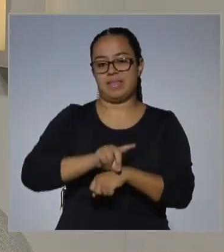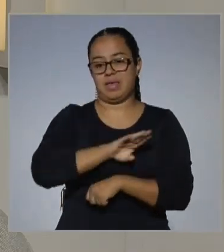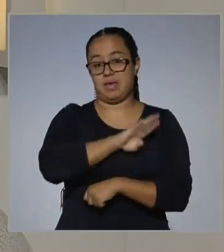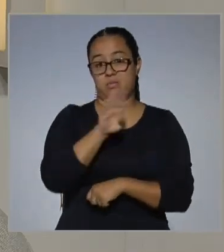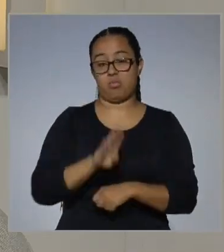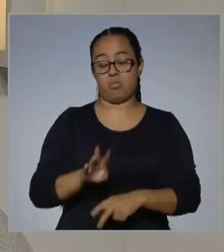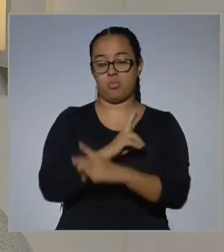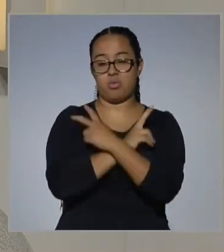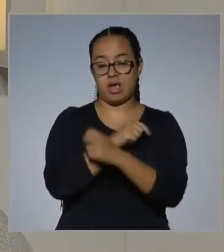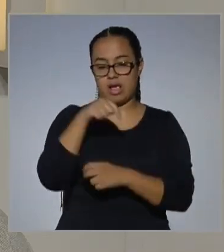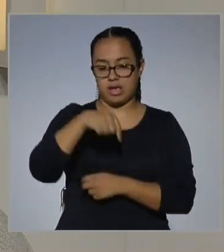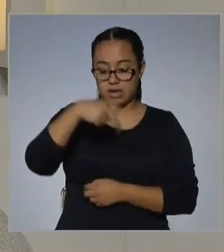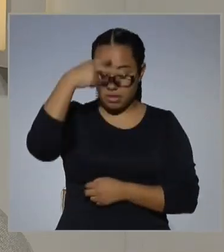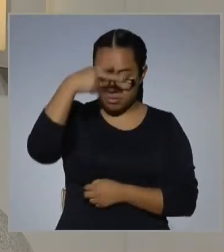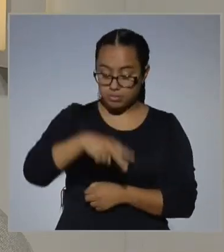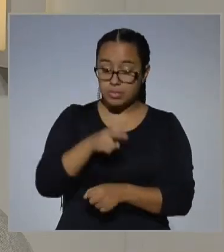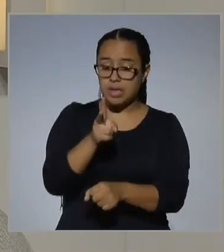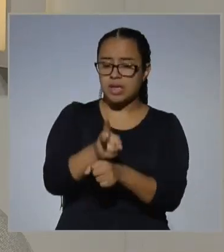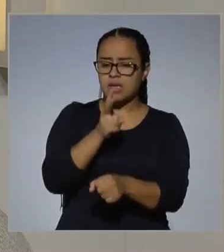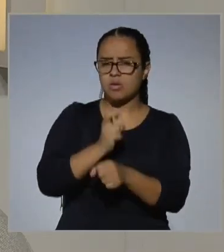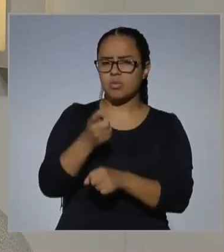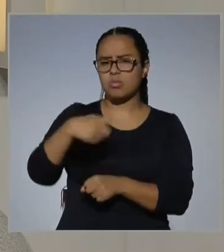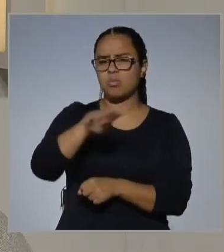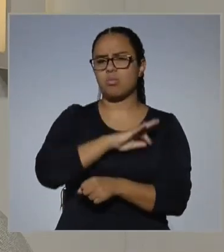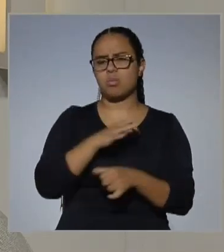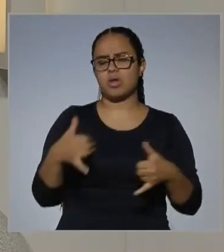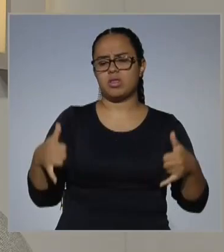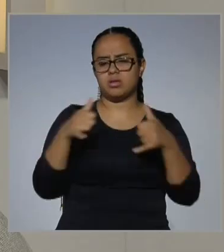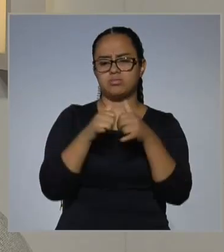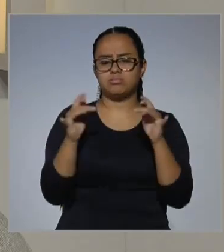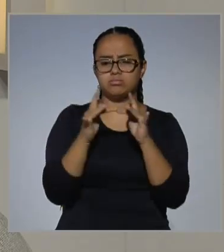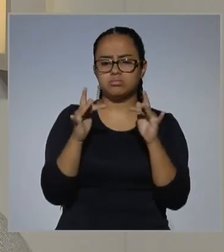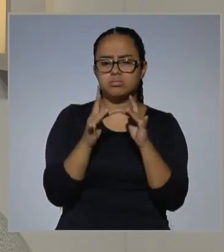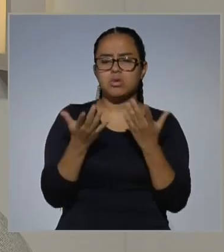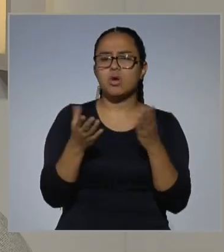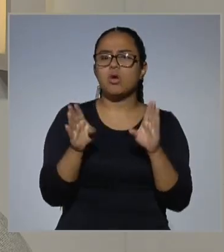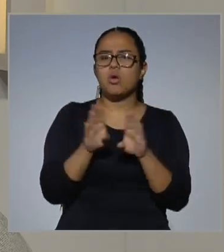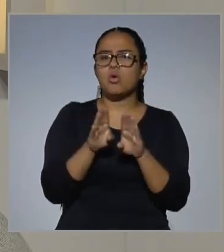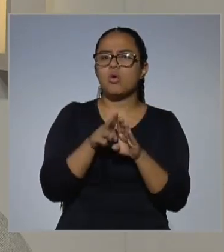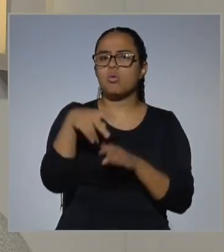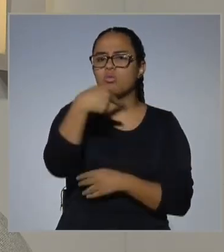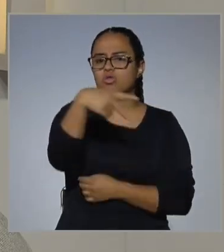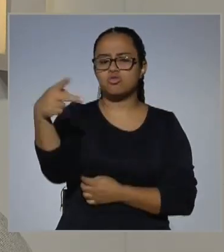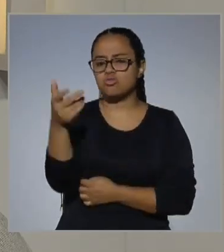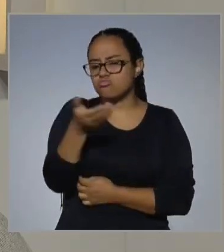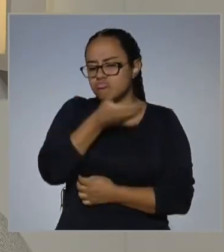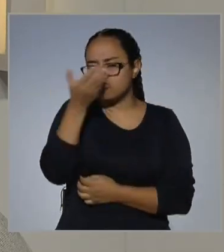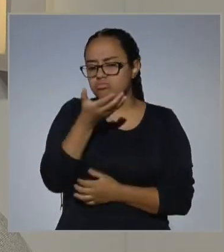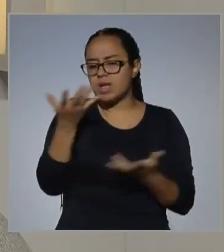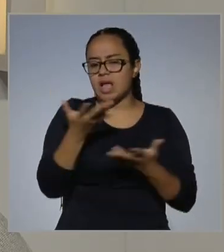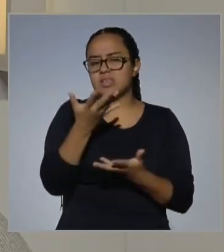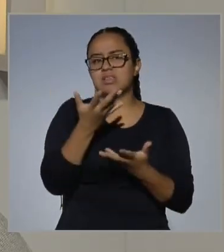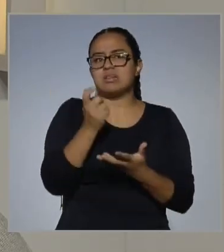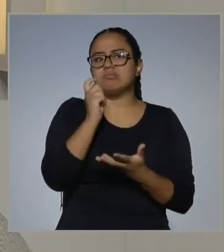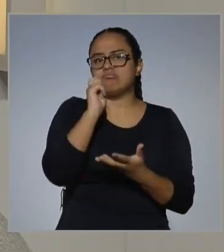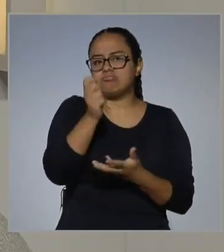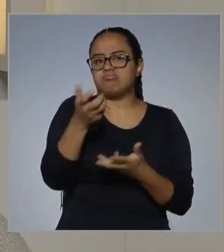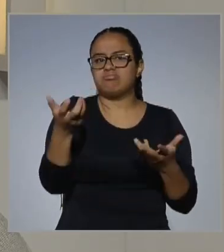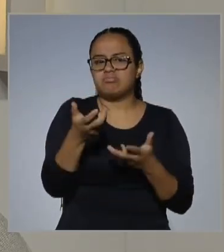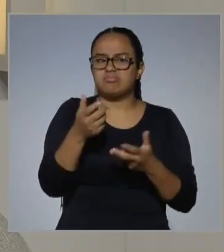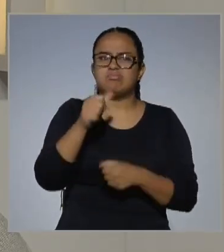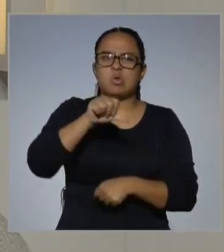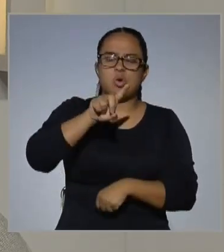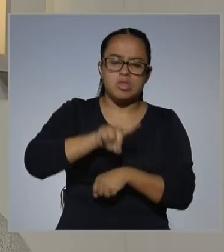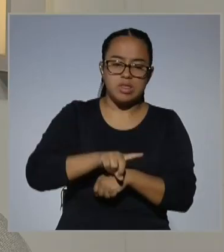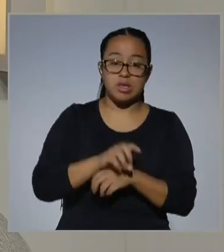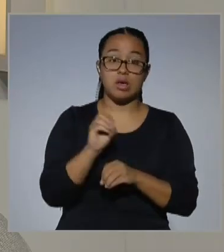en nuestro país. Les invito a que nos marquen para comentarnos cómo celebran ustedes este día, sus tradiciones,